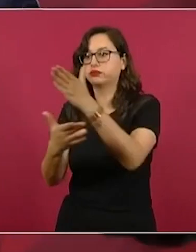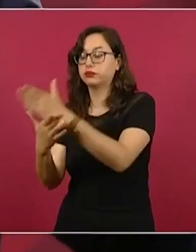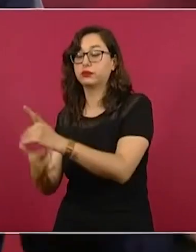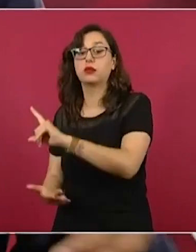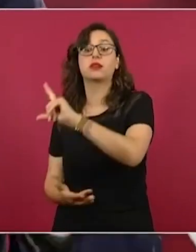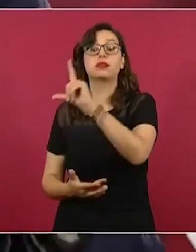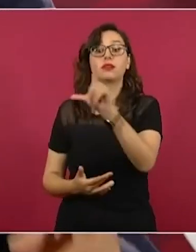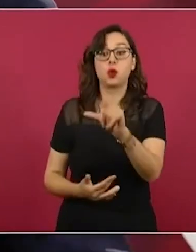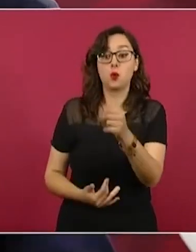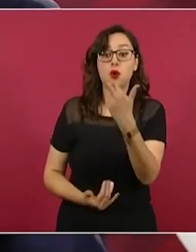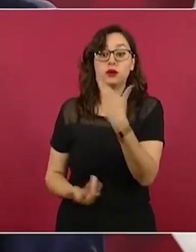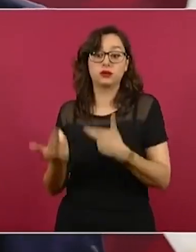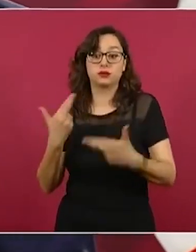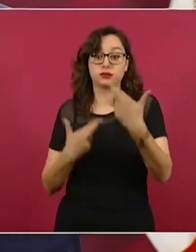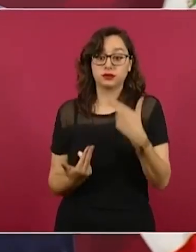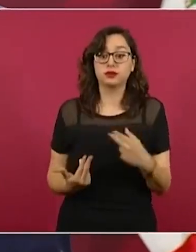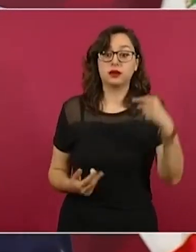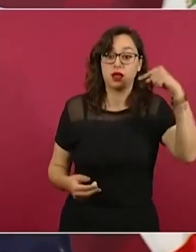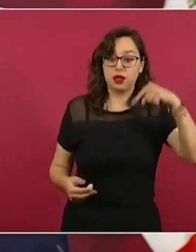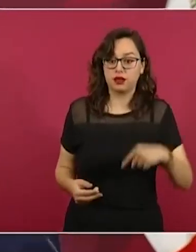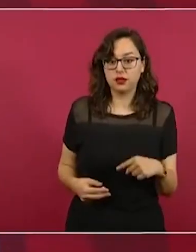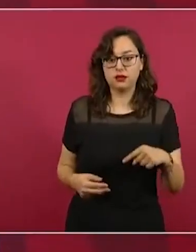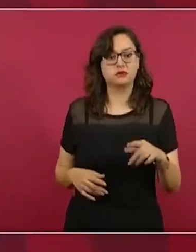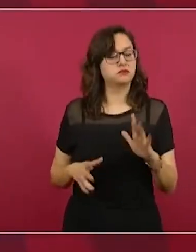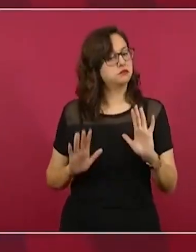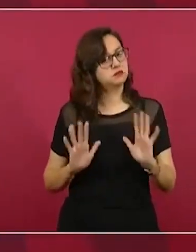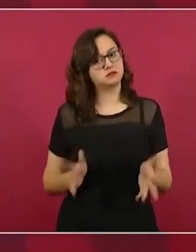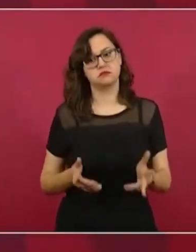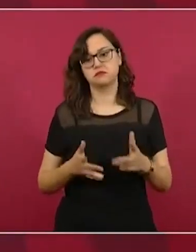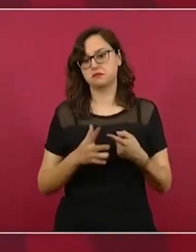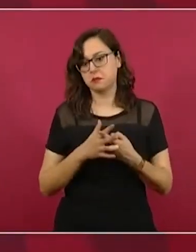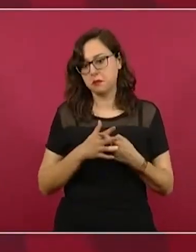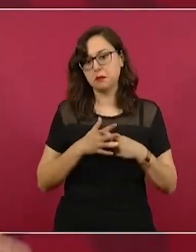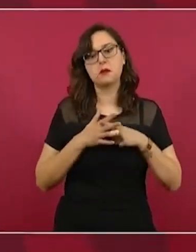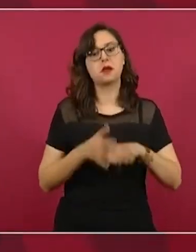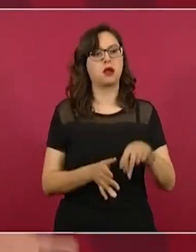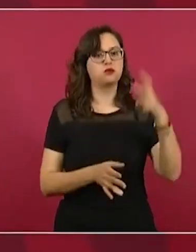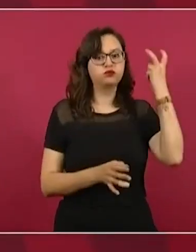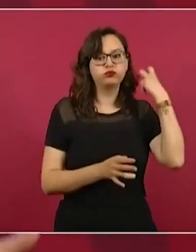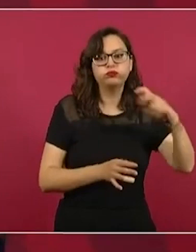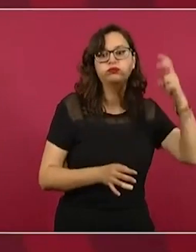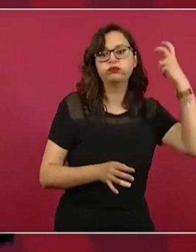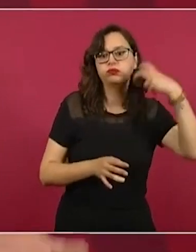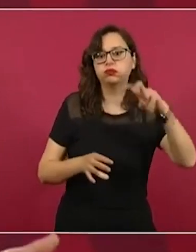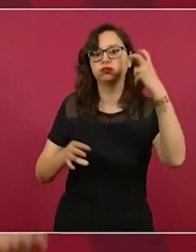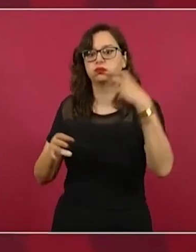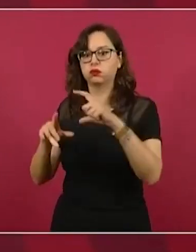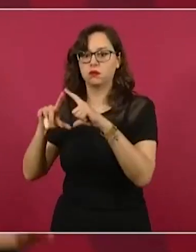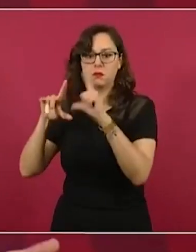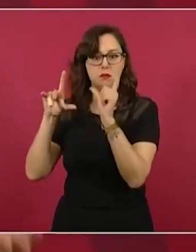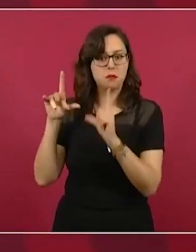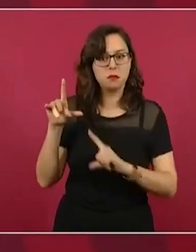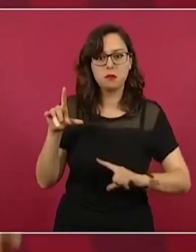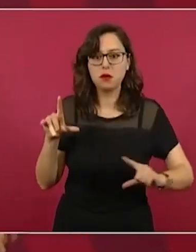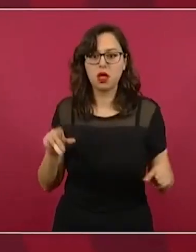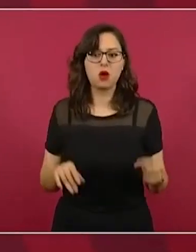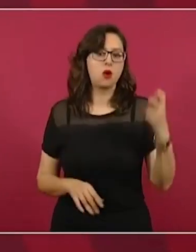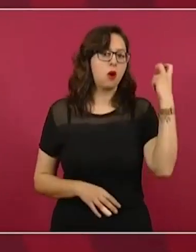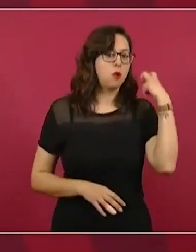tenemos en todo el país, para que echemos a andar toda una